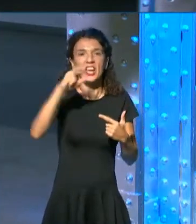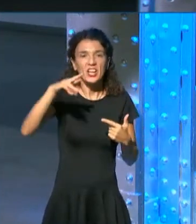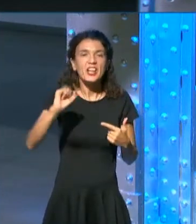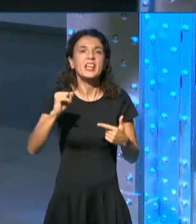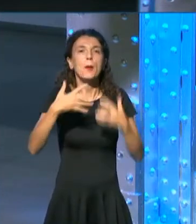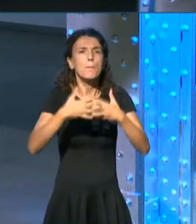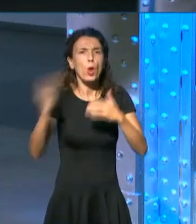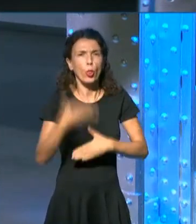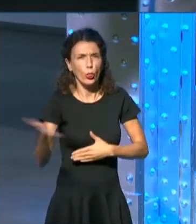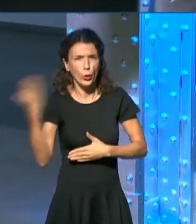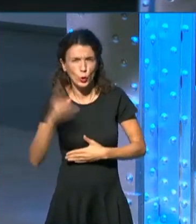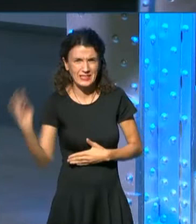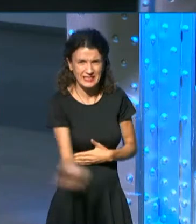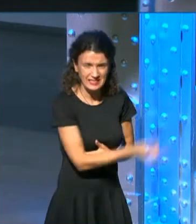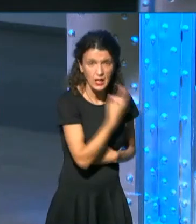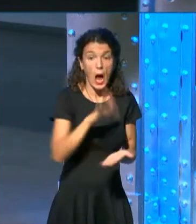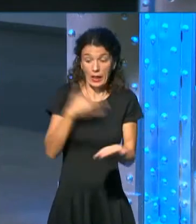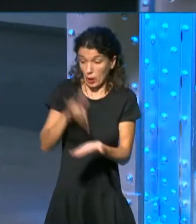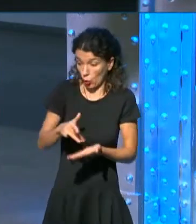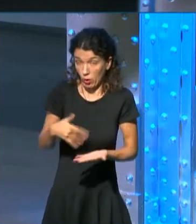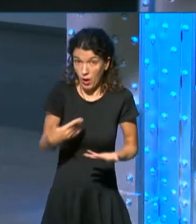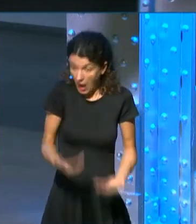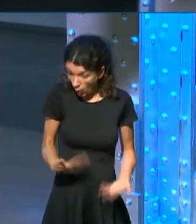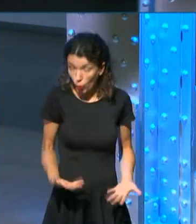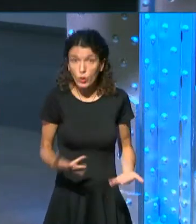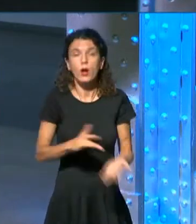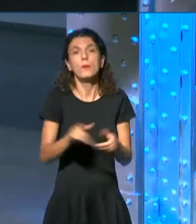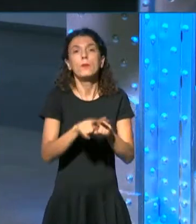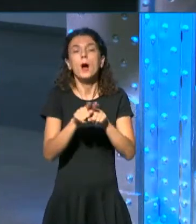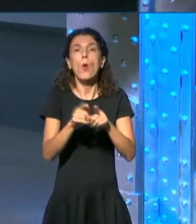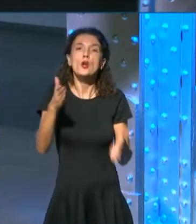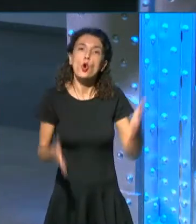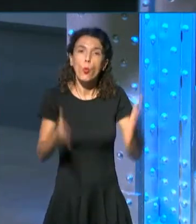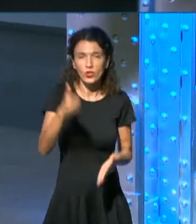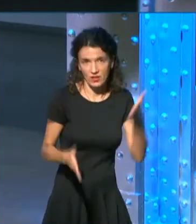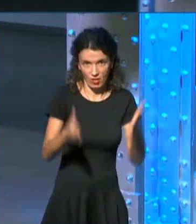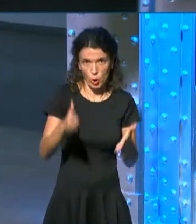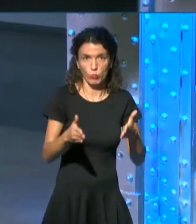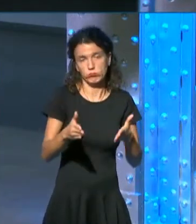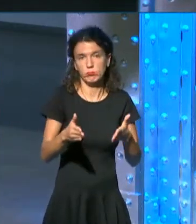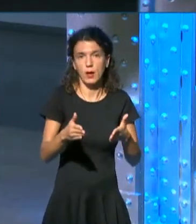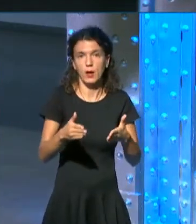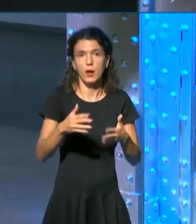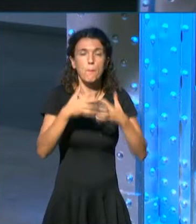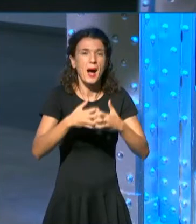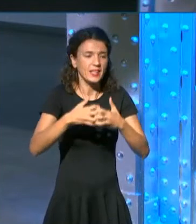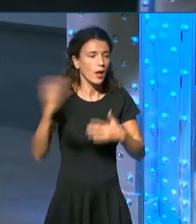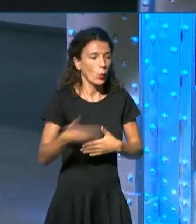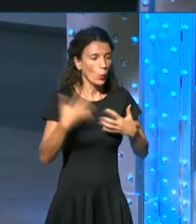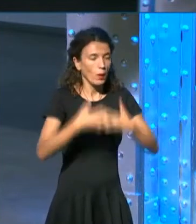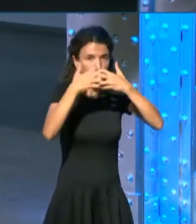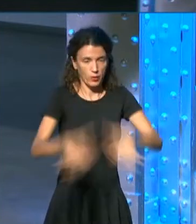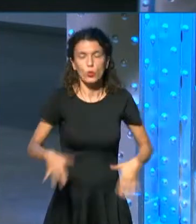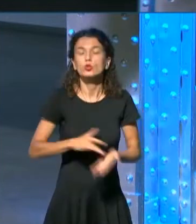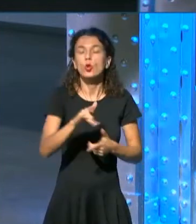en masa, y así hasta hoy en día con la robotización y la automatización. Esto afecta a buena parte